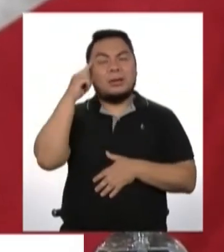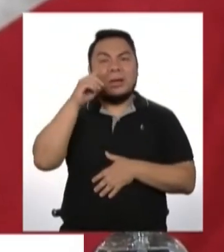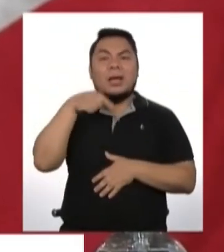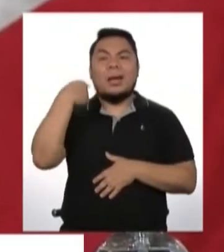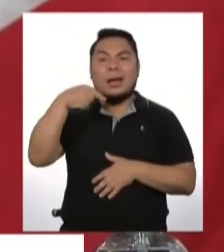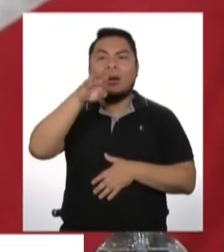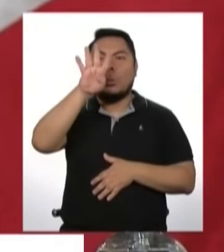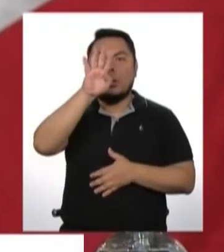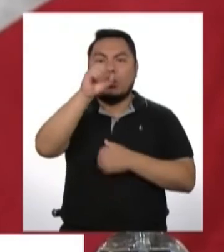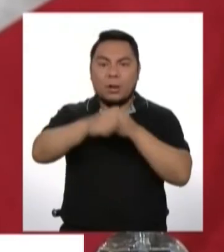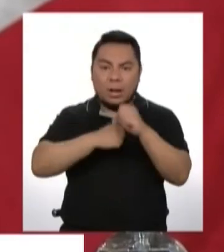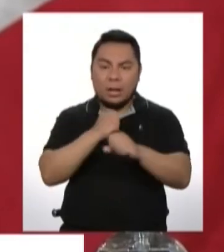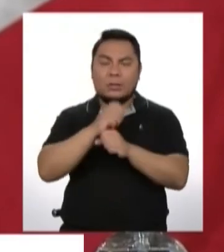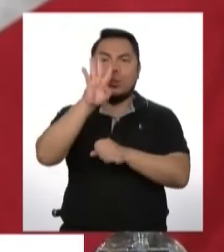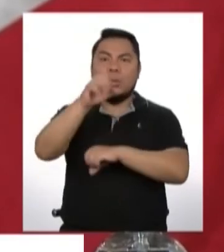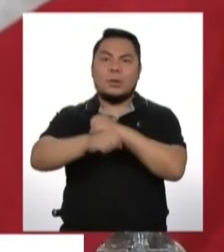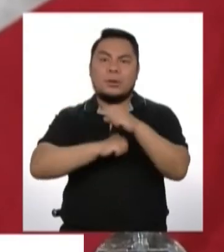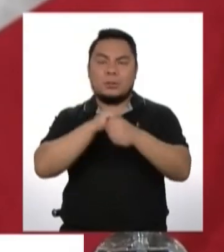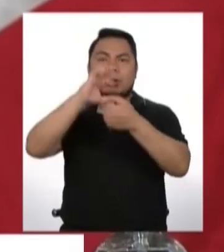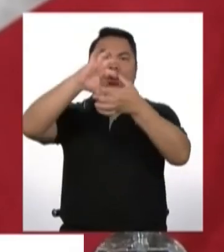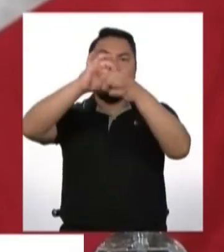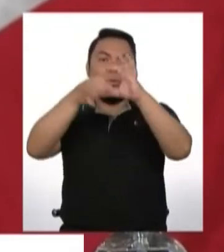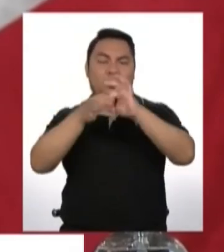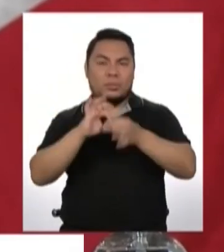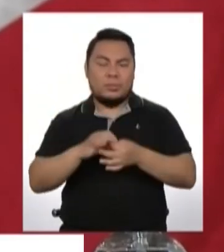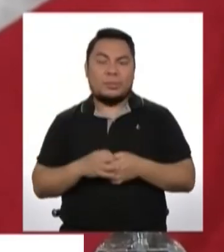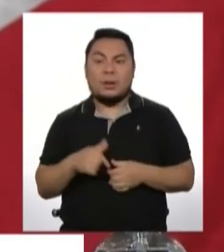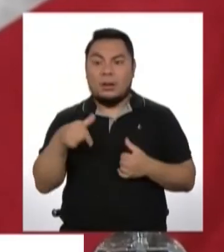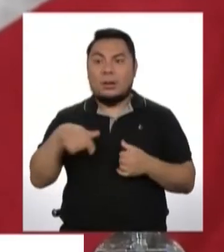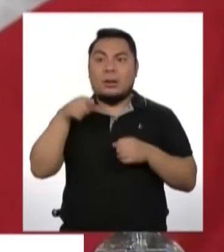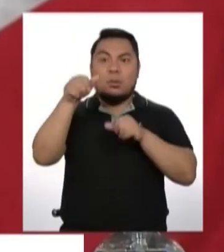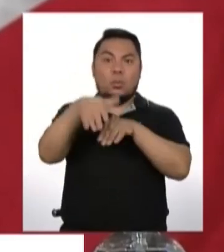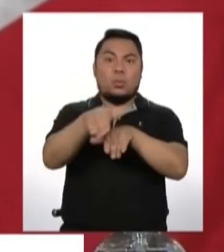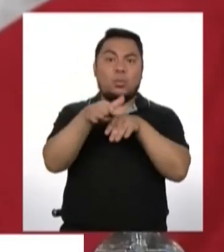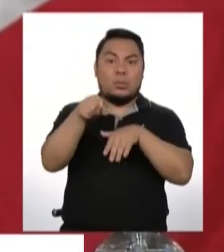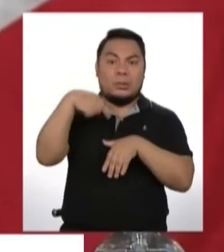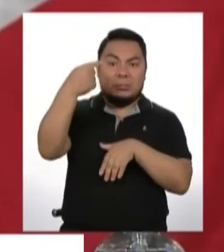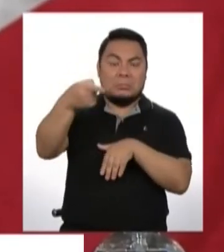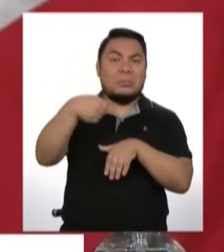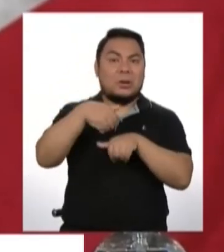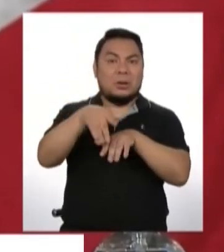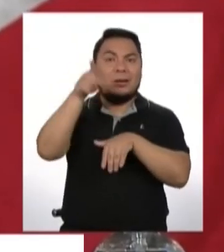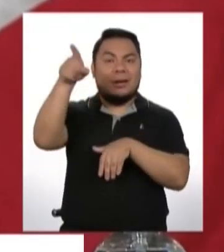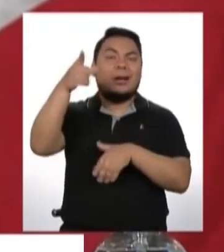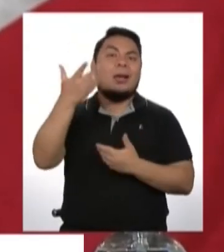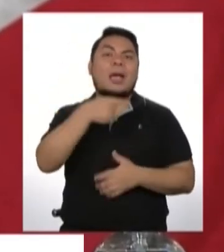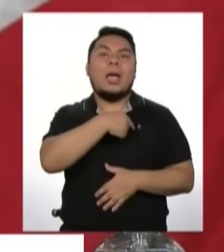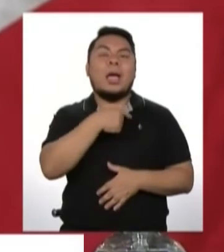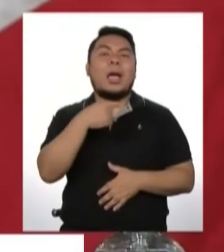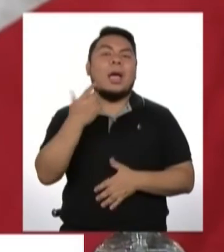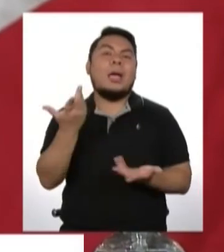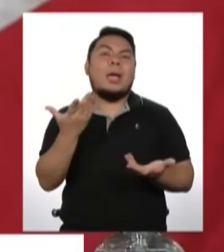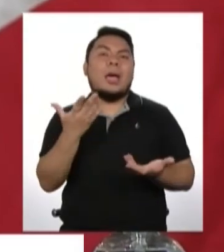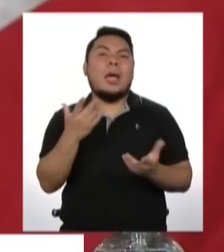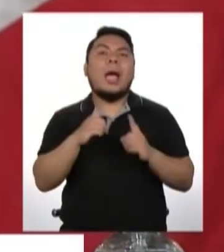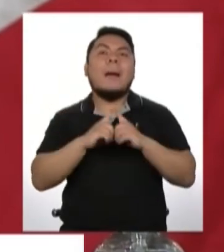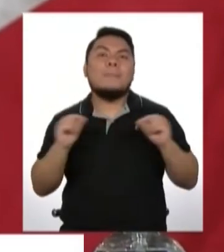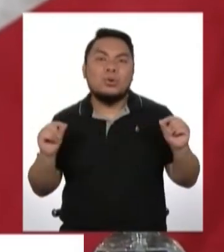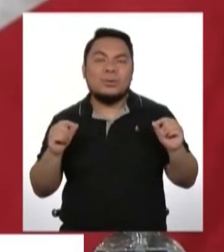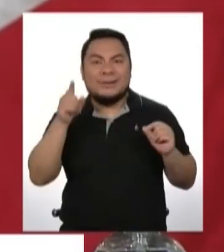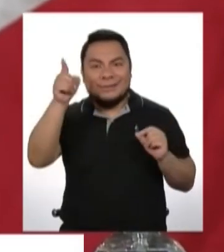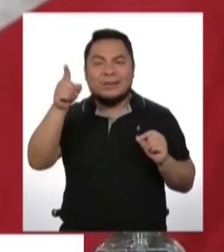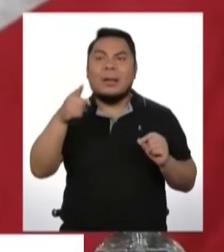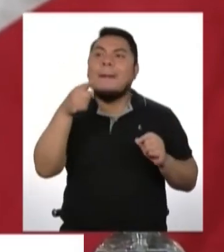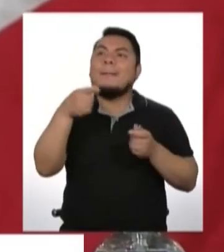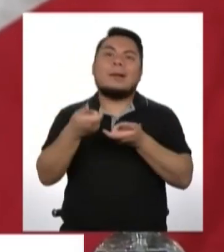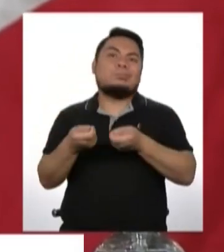4 años se dan las Olimpiadas. Y era ahora en el mes de julio en Japón, postergada hasta el próximo año. O sea,